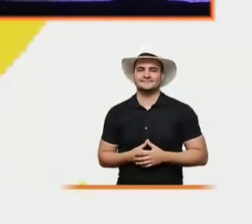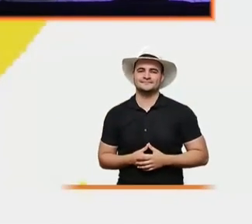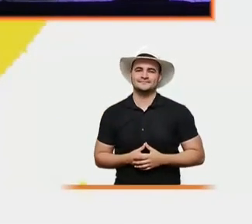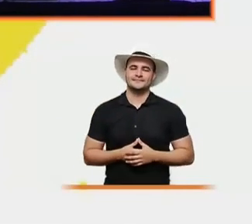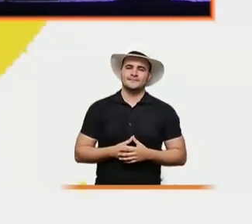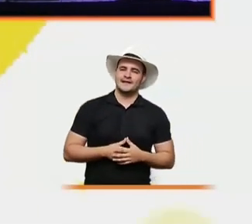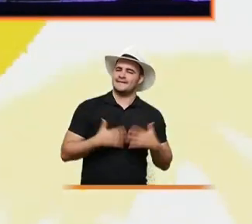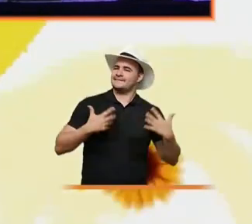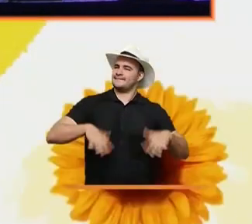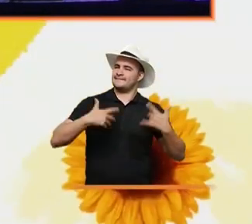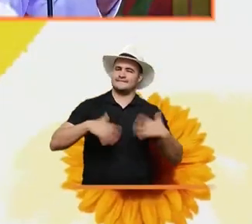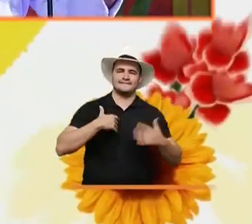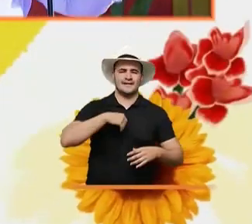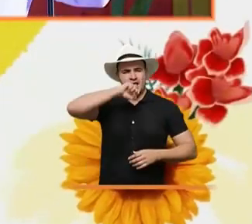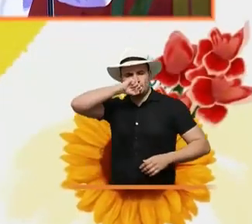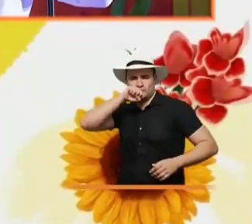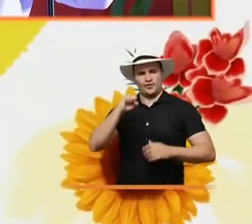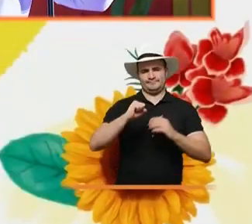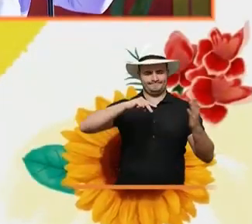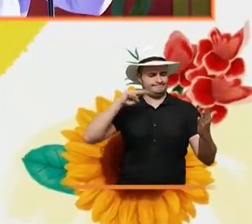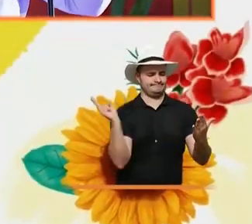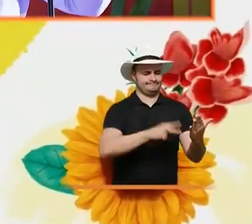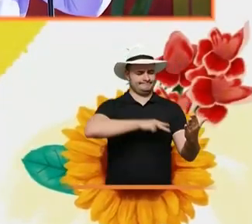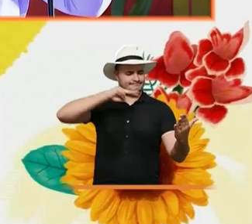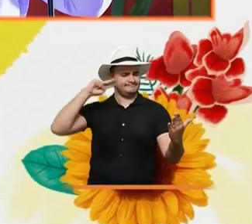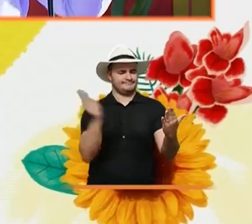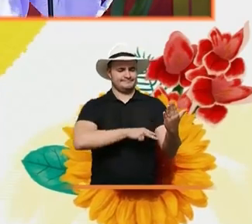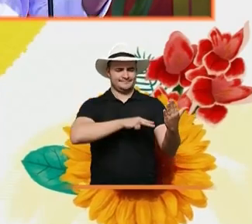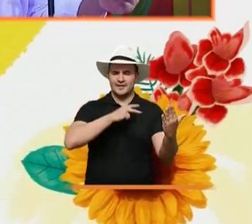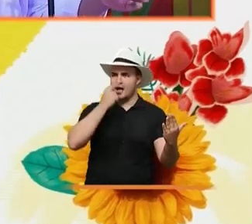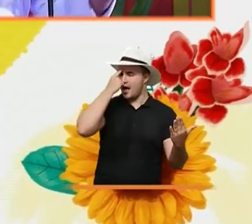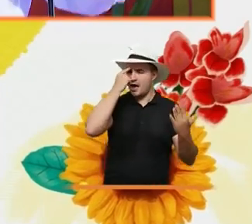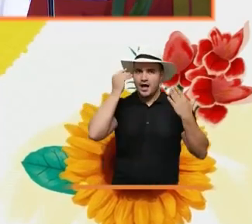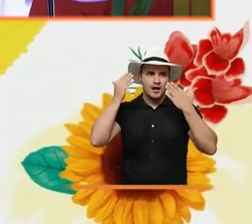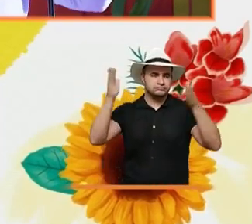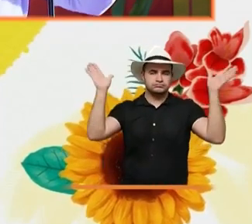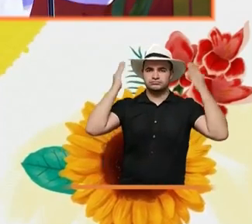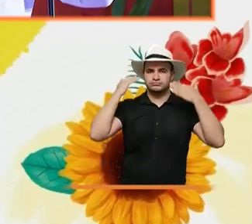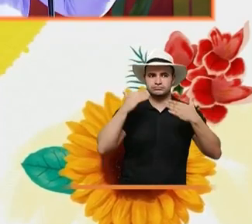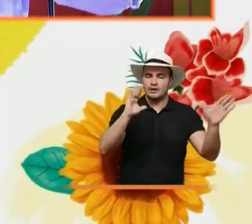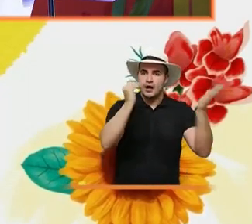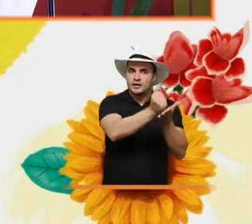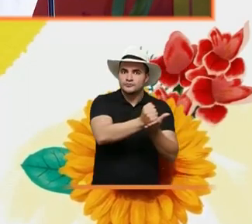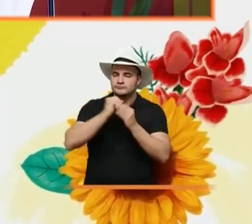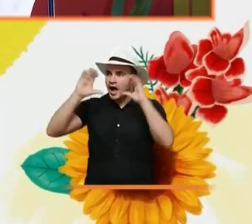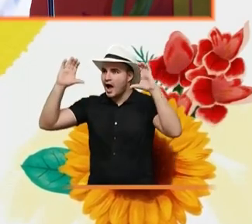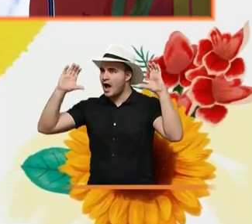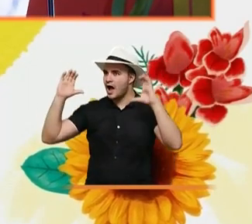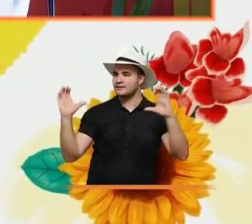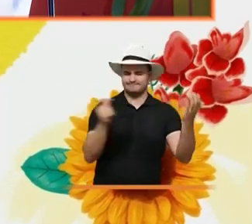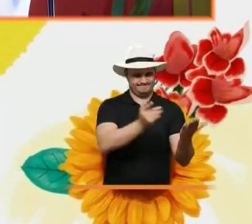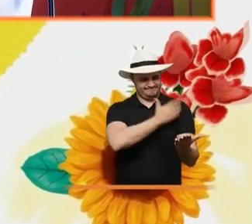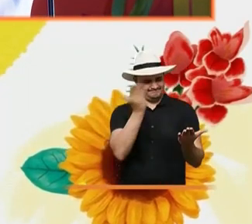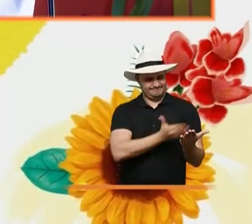a mí me encanta vale y siempre he vivido atento porque los libros son la